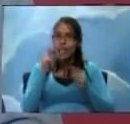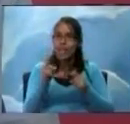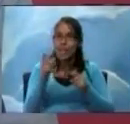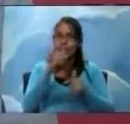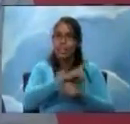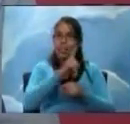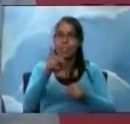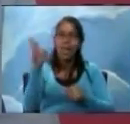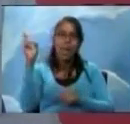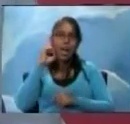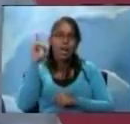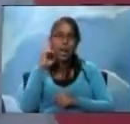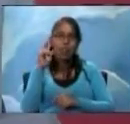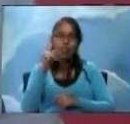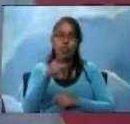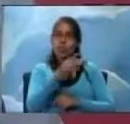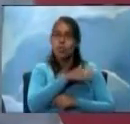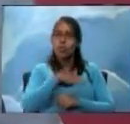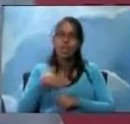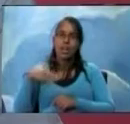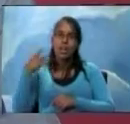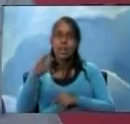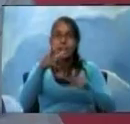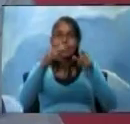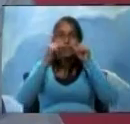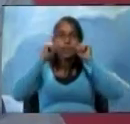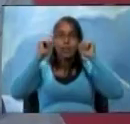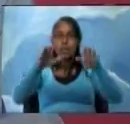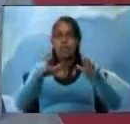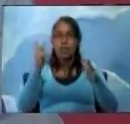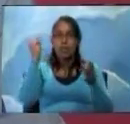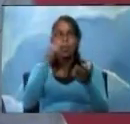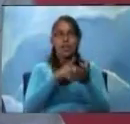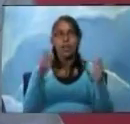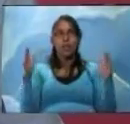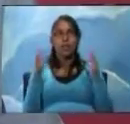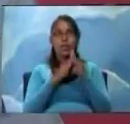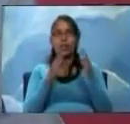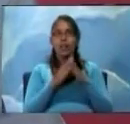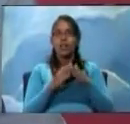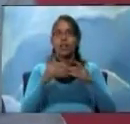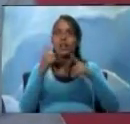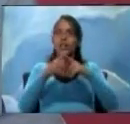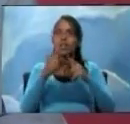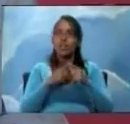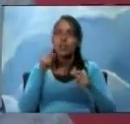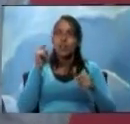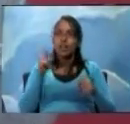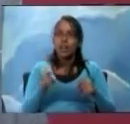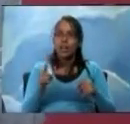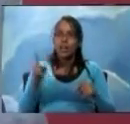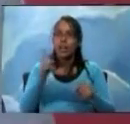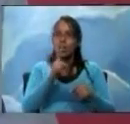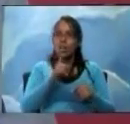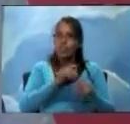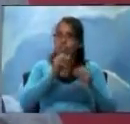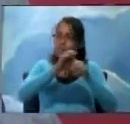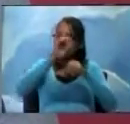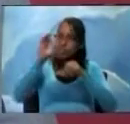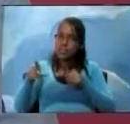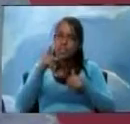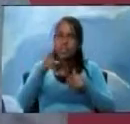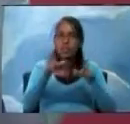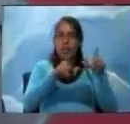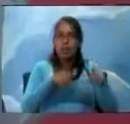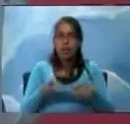ahí a través de la radio, usted quiere que esa bendición llegue a tu casa, entonces esta, no te despegues de ahí, de